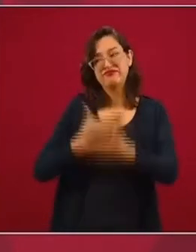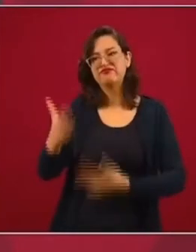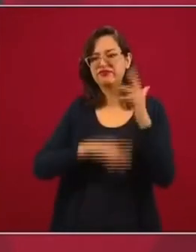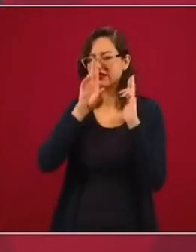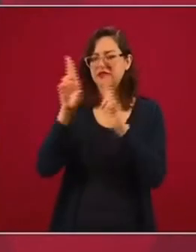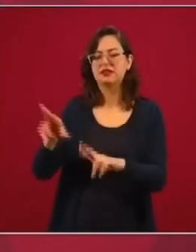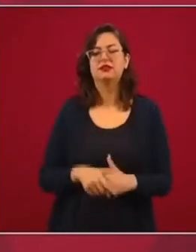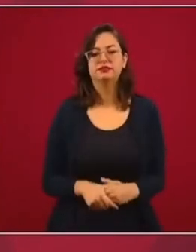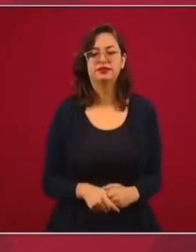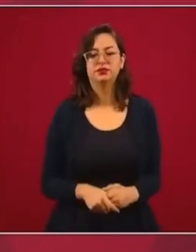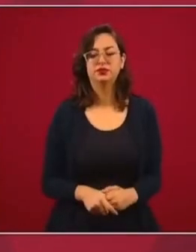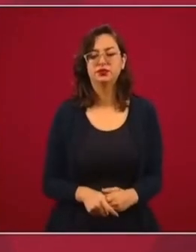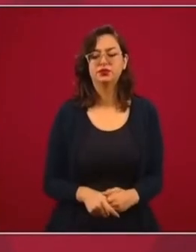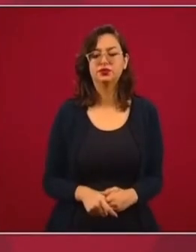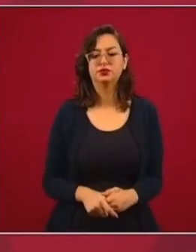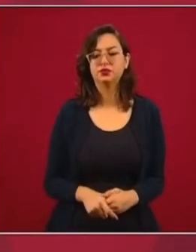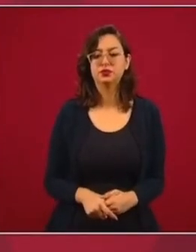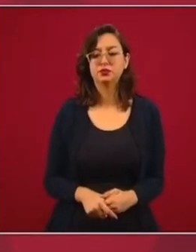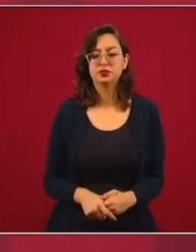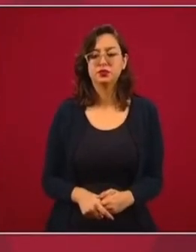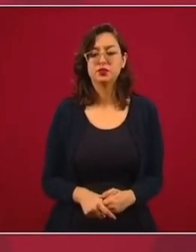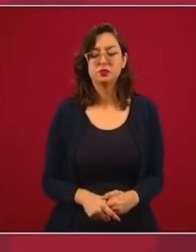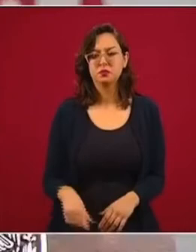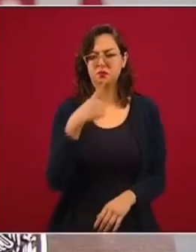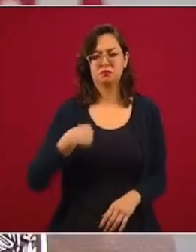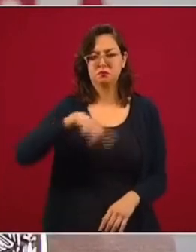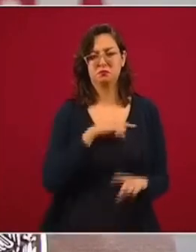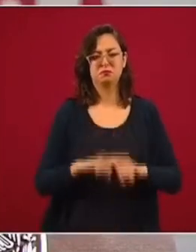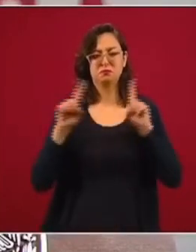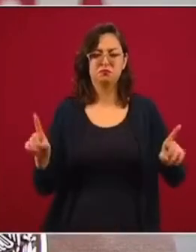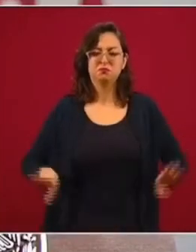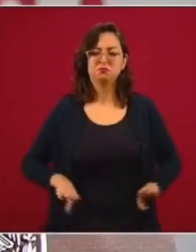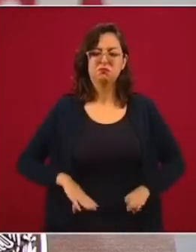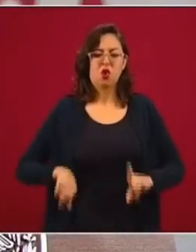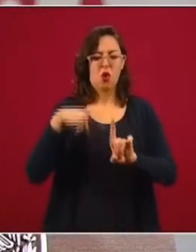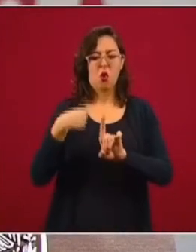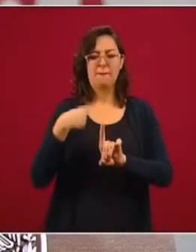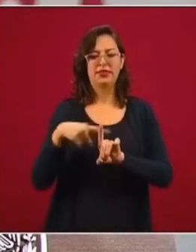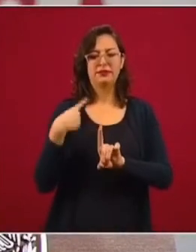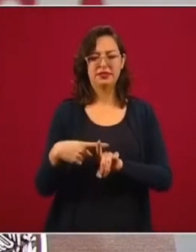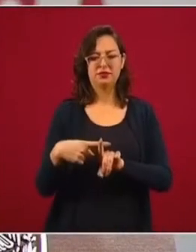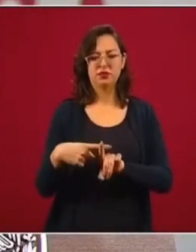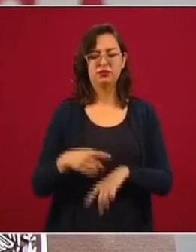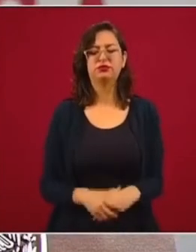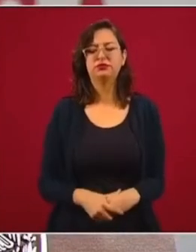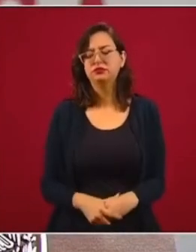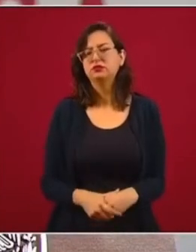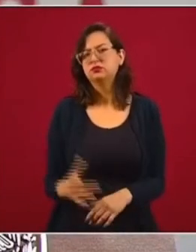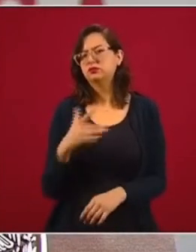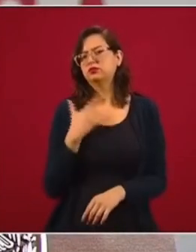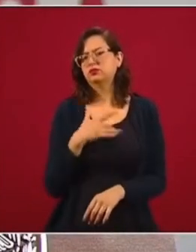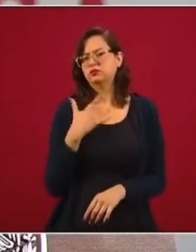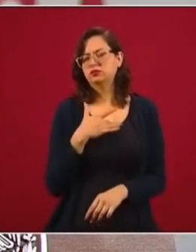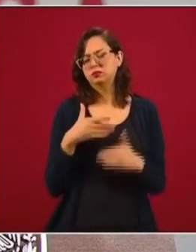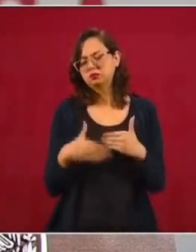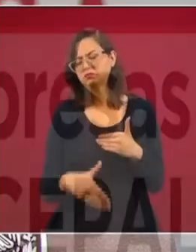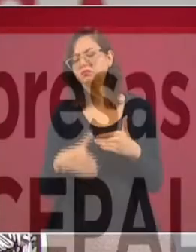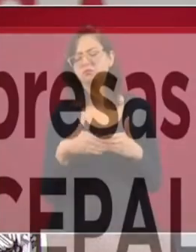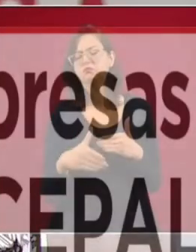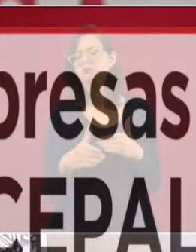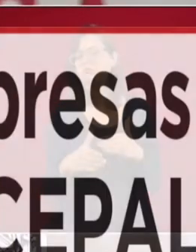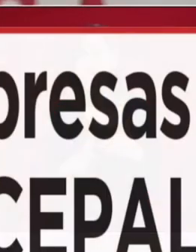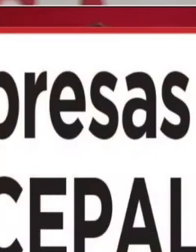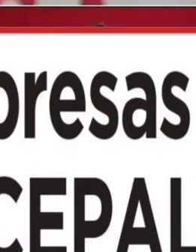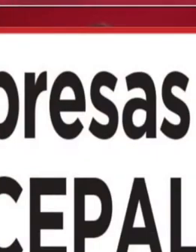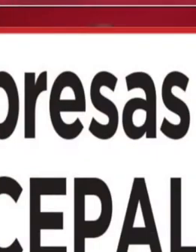respeto. Nosotros vemos las cosas con optimismo y hay motivos para demostrar